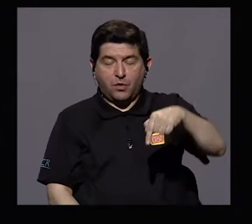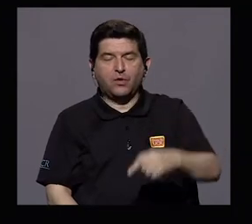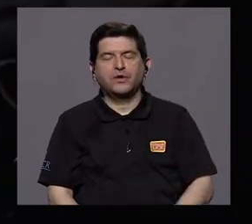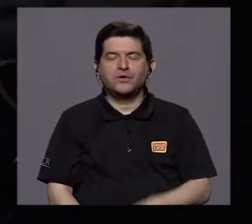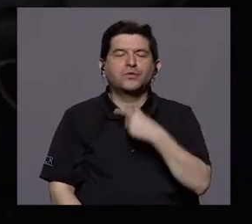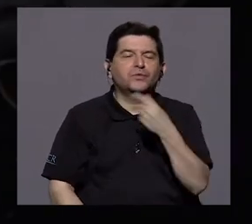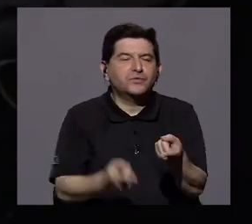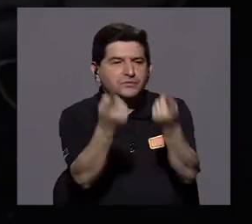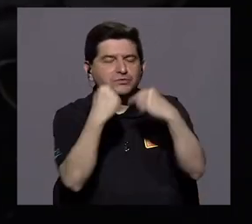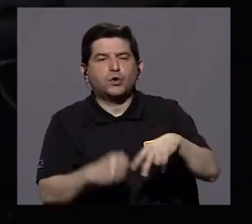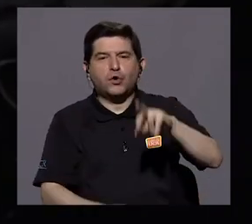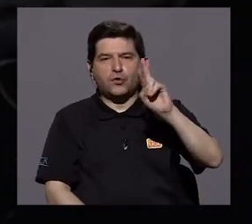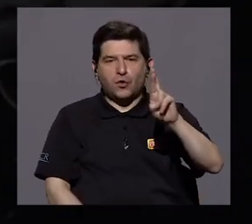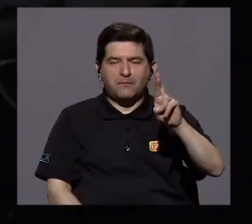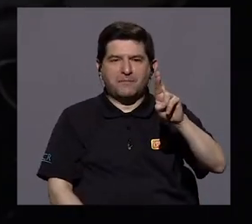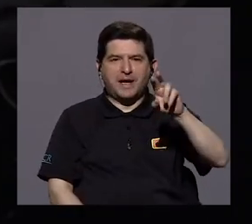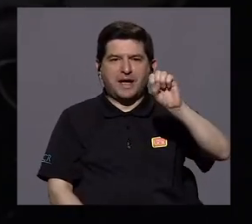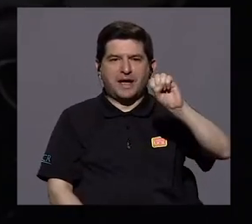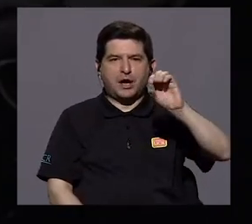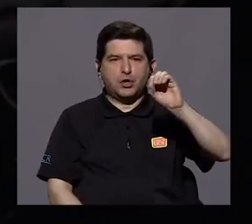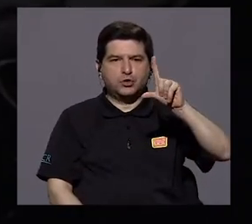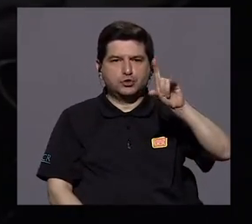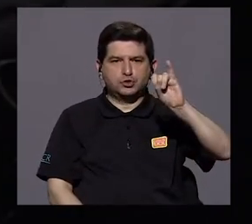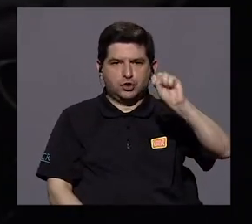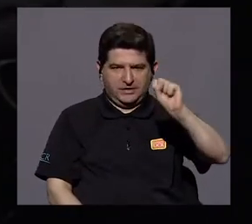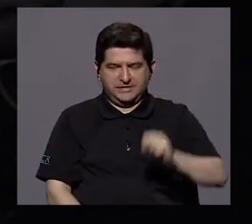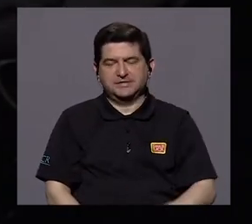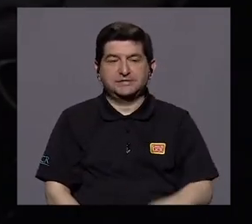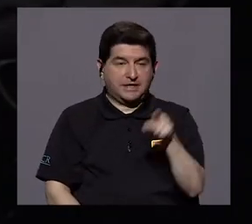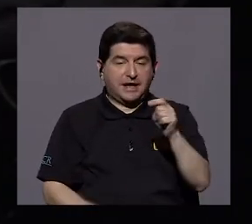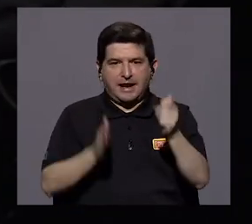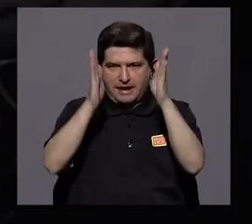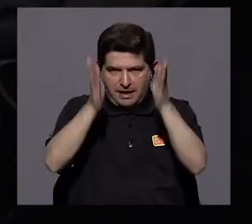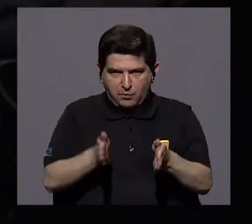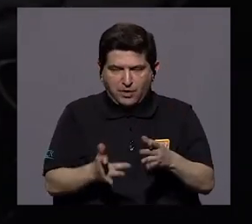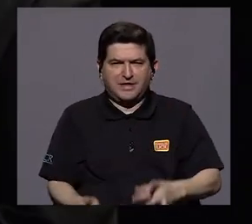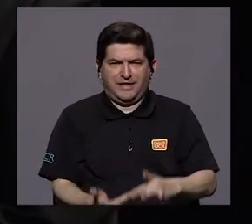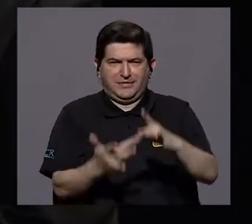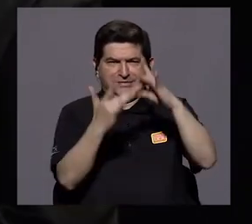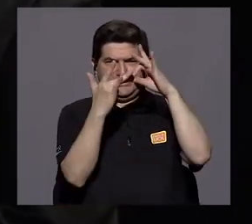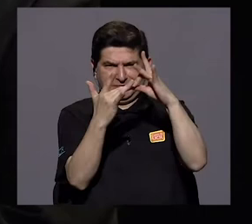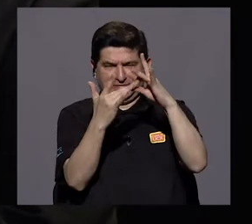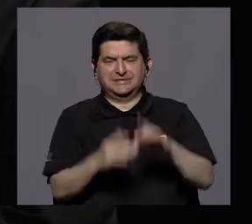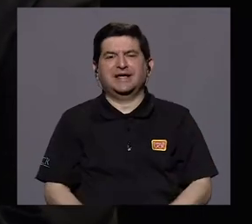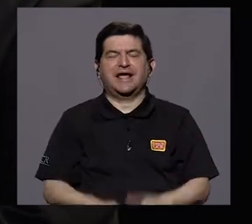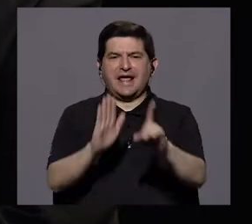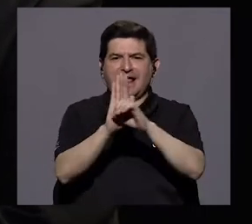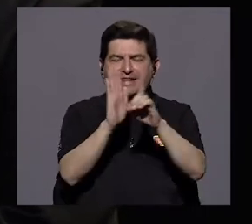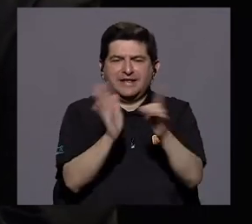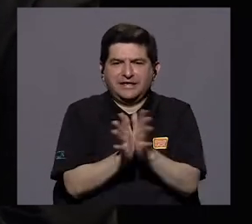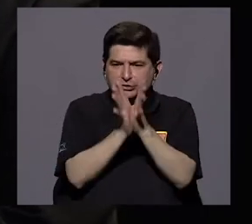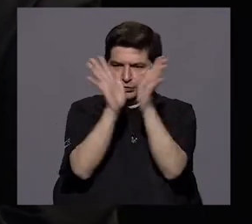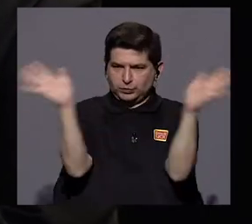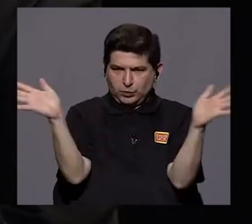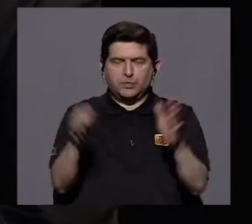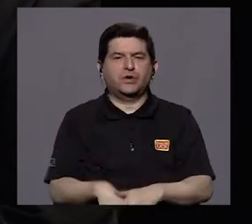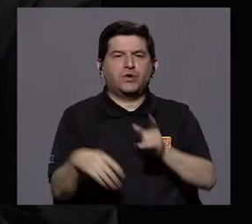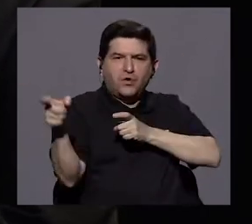de tener a don Román Solís Zelaya. Don Román es abogado, es especialista en derecho